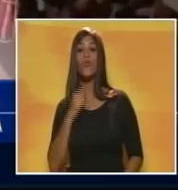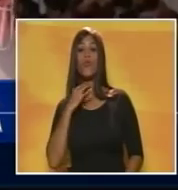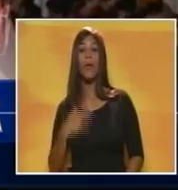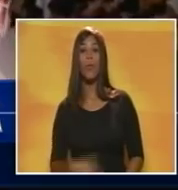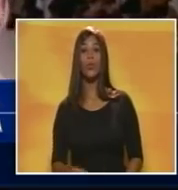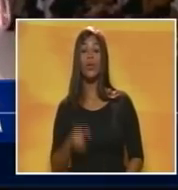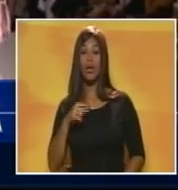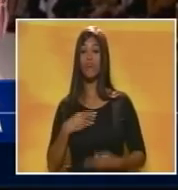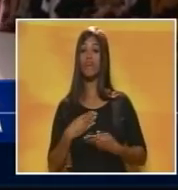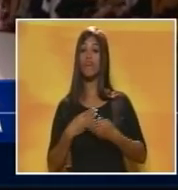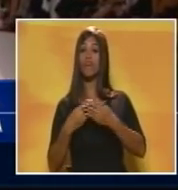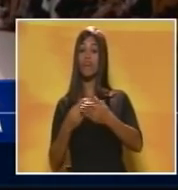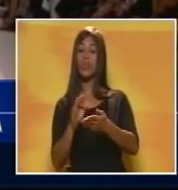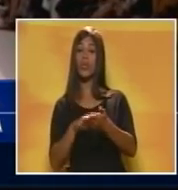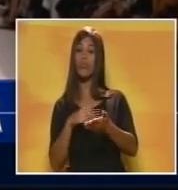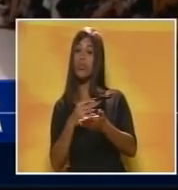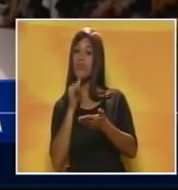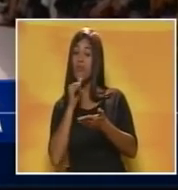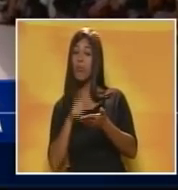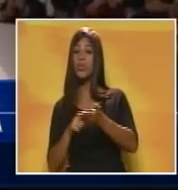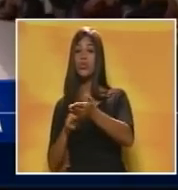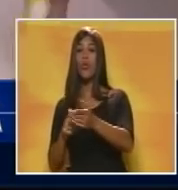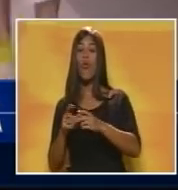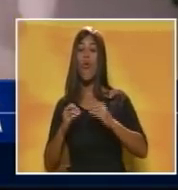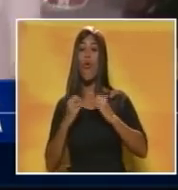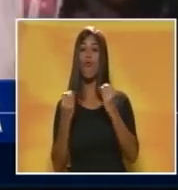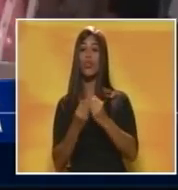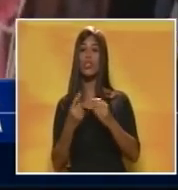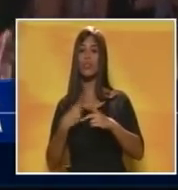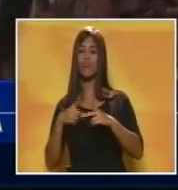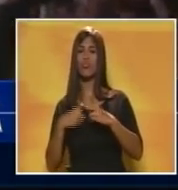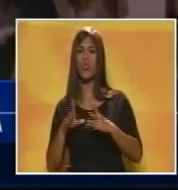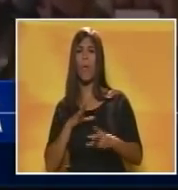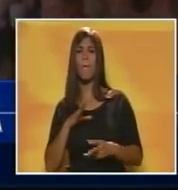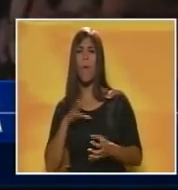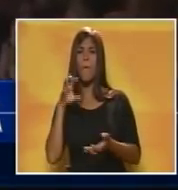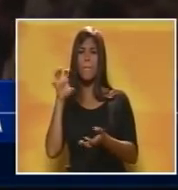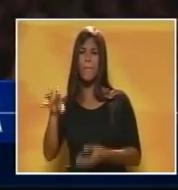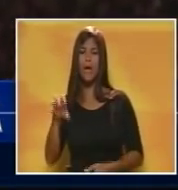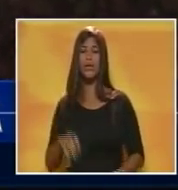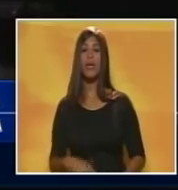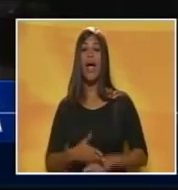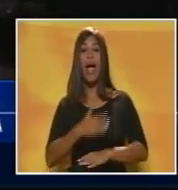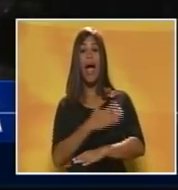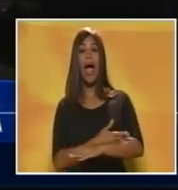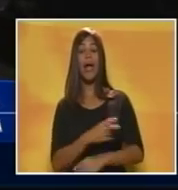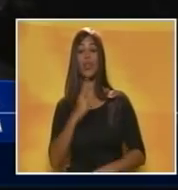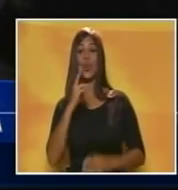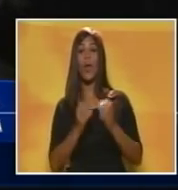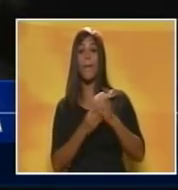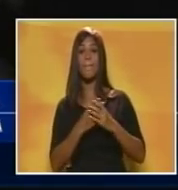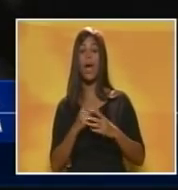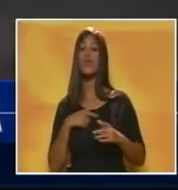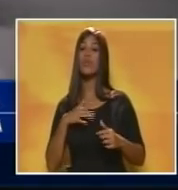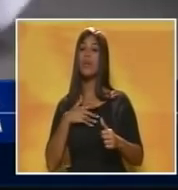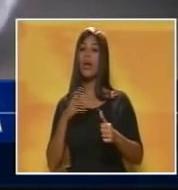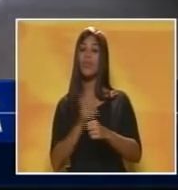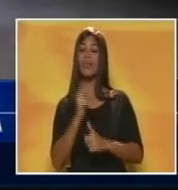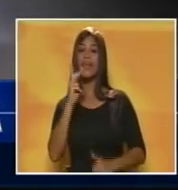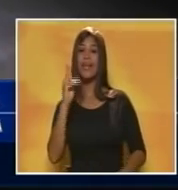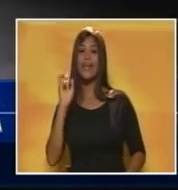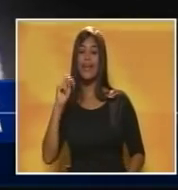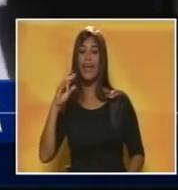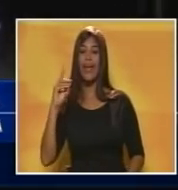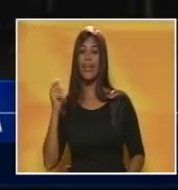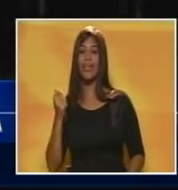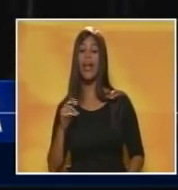Ella entregó la documentación a la Oficina de Patentes y Marcas del país en el pasado 2 de mayo para registrar Kendall y